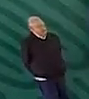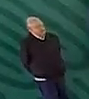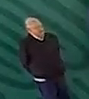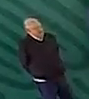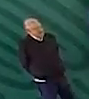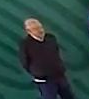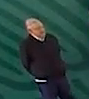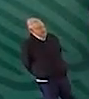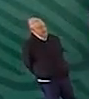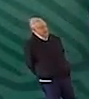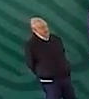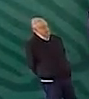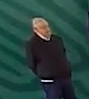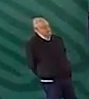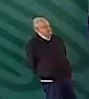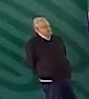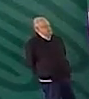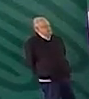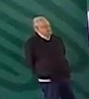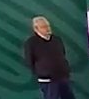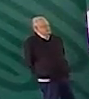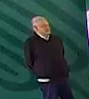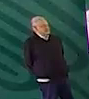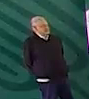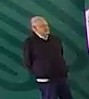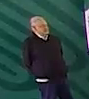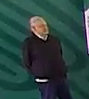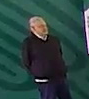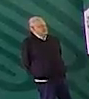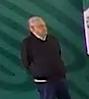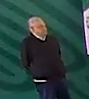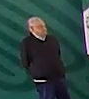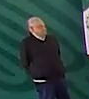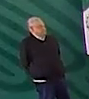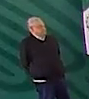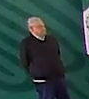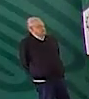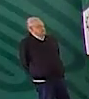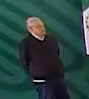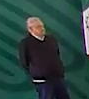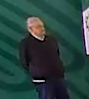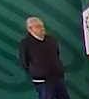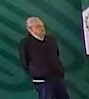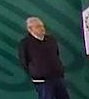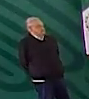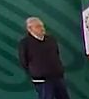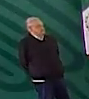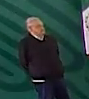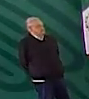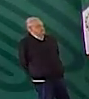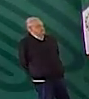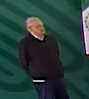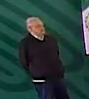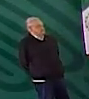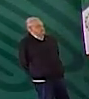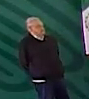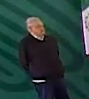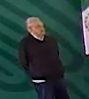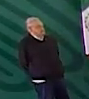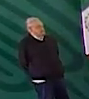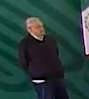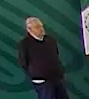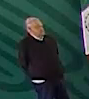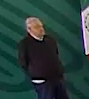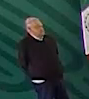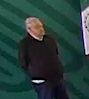Buenos días, con el permiso del señor presidente, buenos días a mis compañeras de gabinete que hoy nos encontramos en esta hermosa